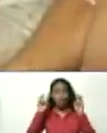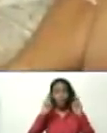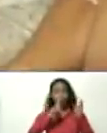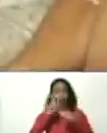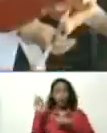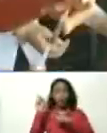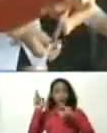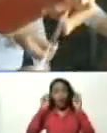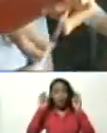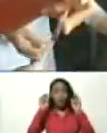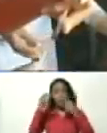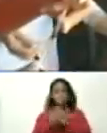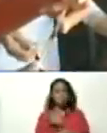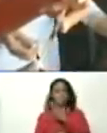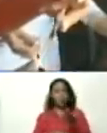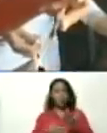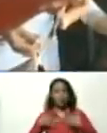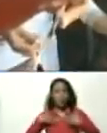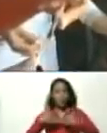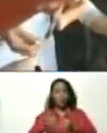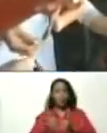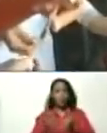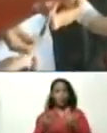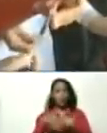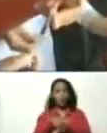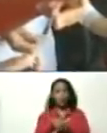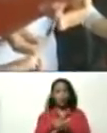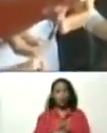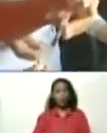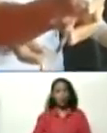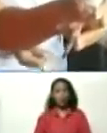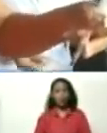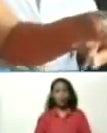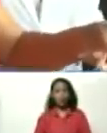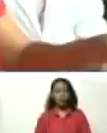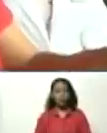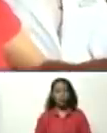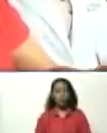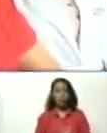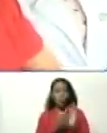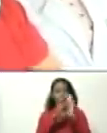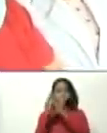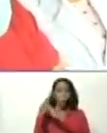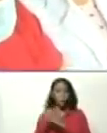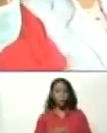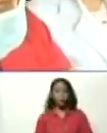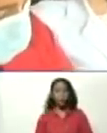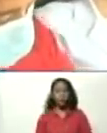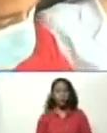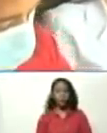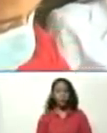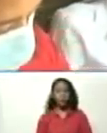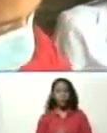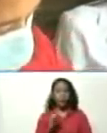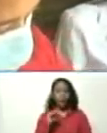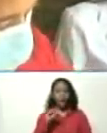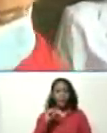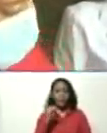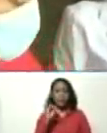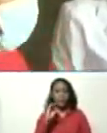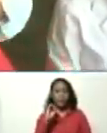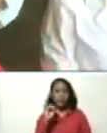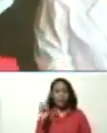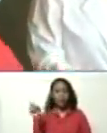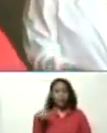área de salud integral comunitaria. La, esto solo